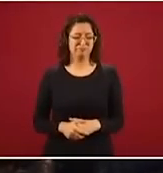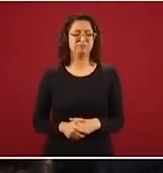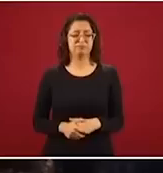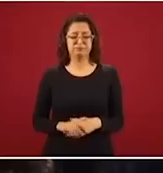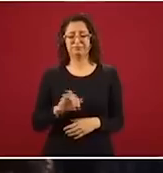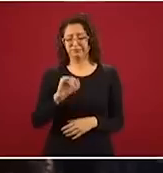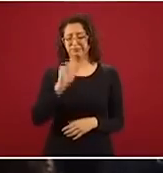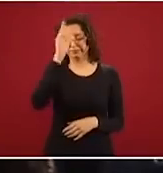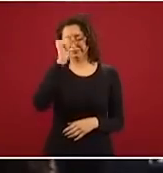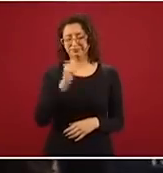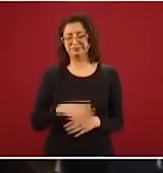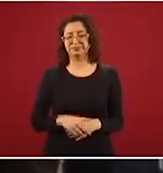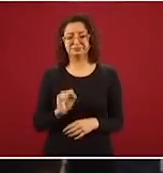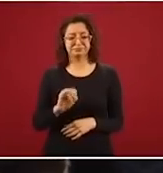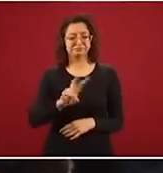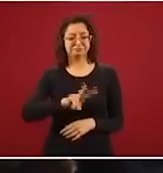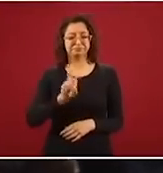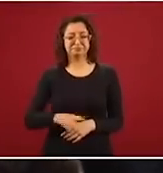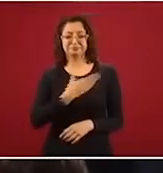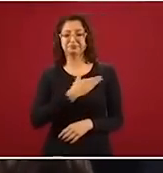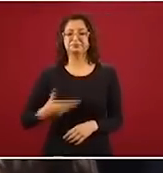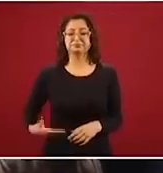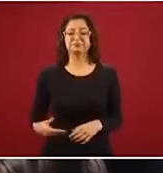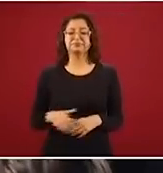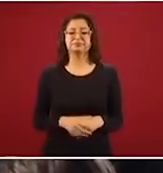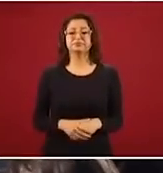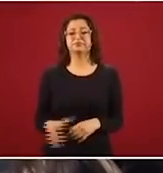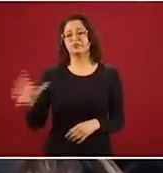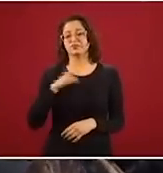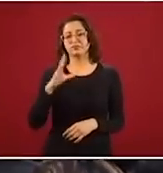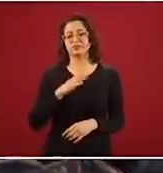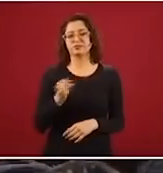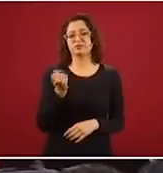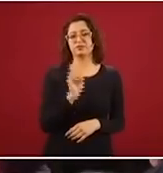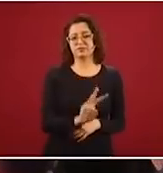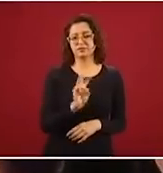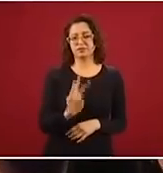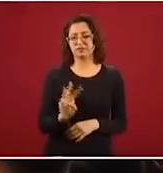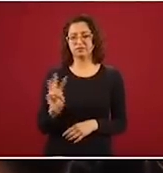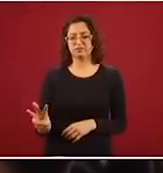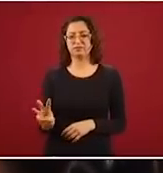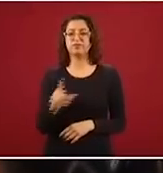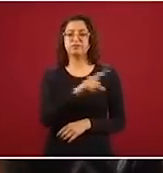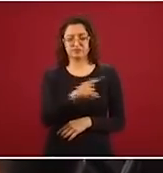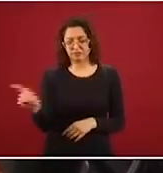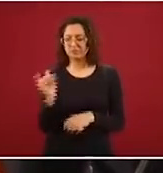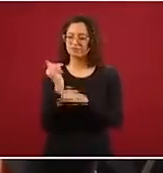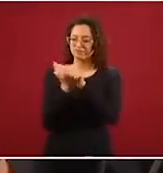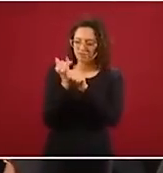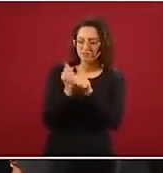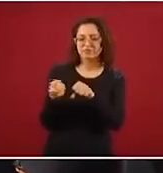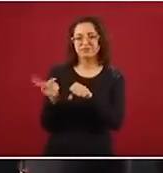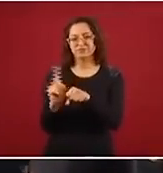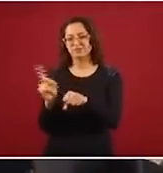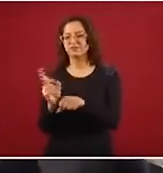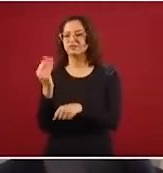correcto, presidente. Efectivamente, tenemos un micrositio, por favor, véanlo. Todos los días